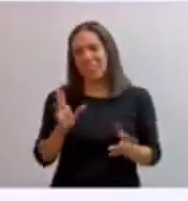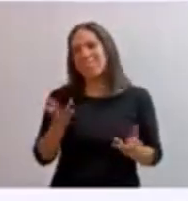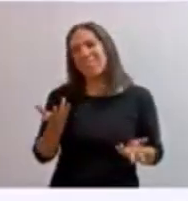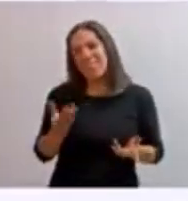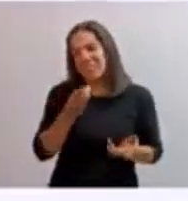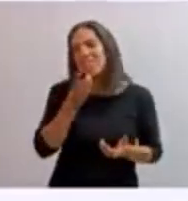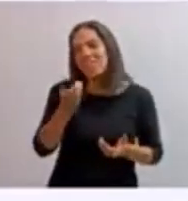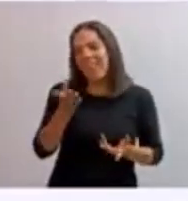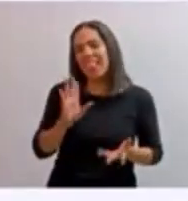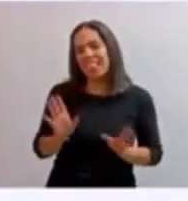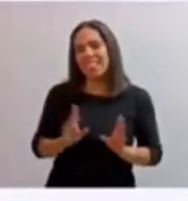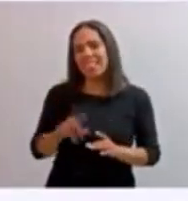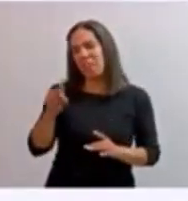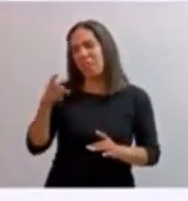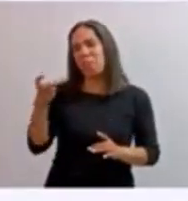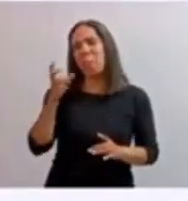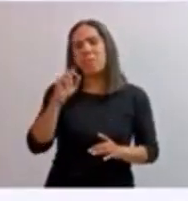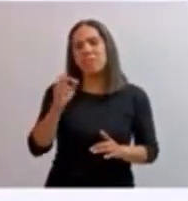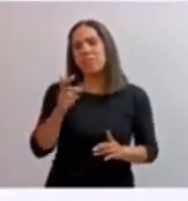sé, esta